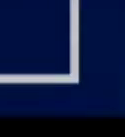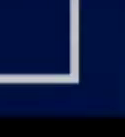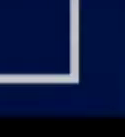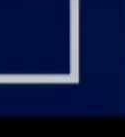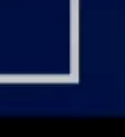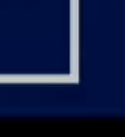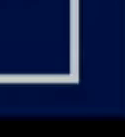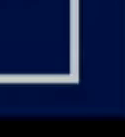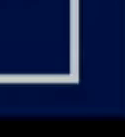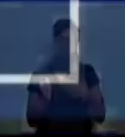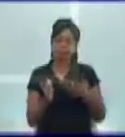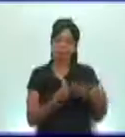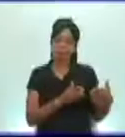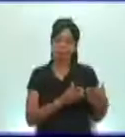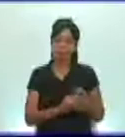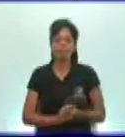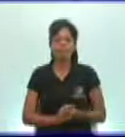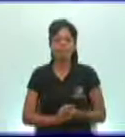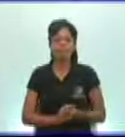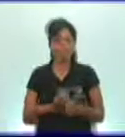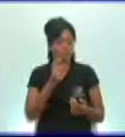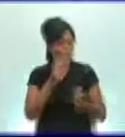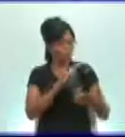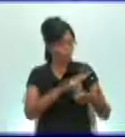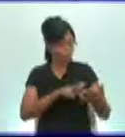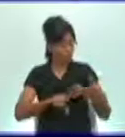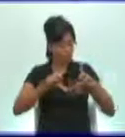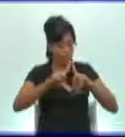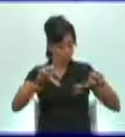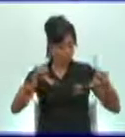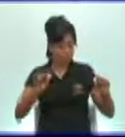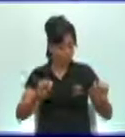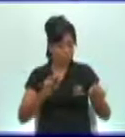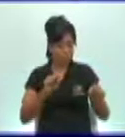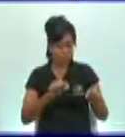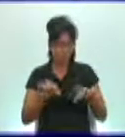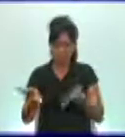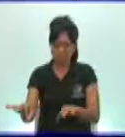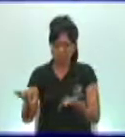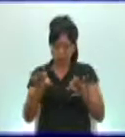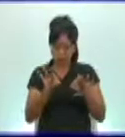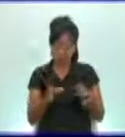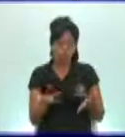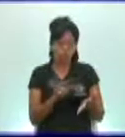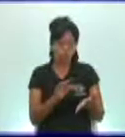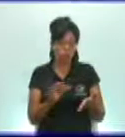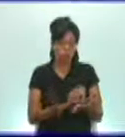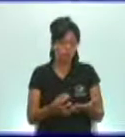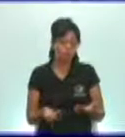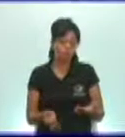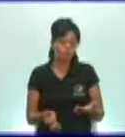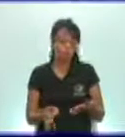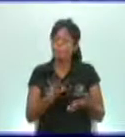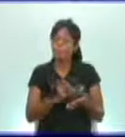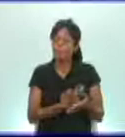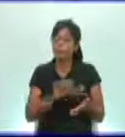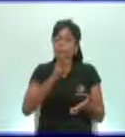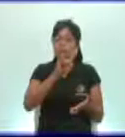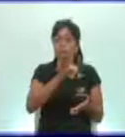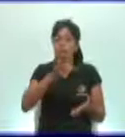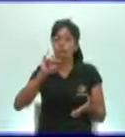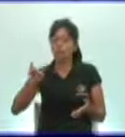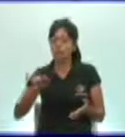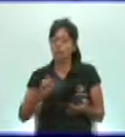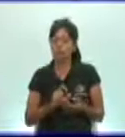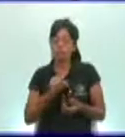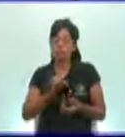Lee el siguiente texto extraído de tu cuaderno de ortografía, página 96, el último